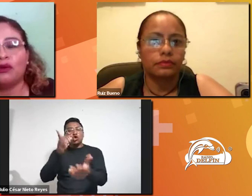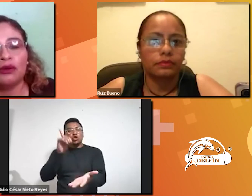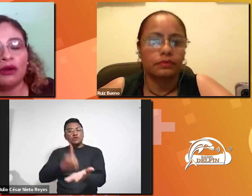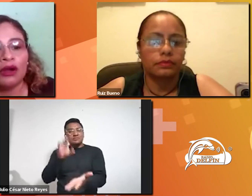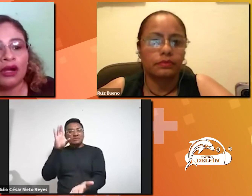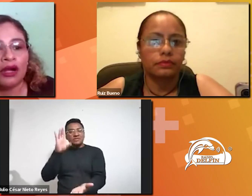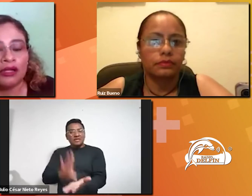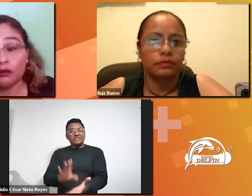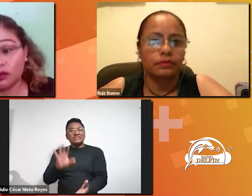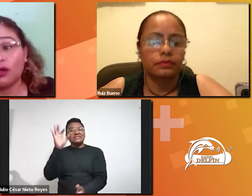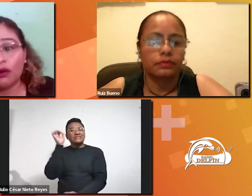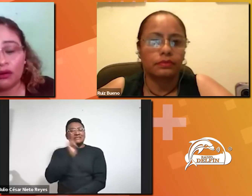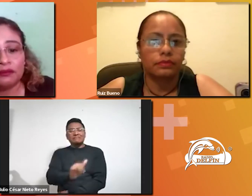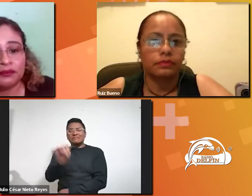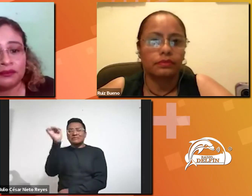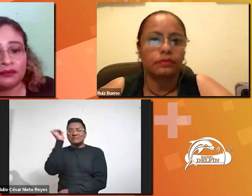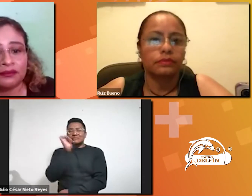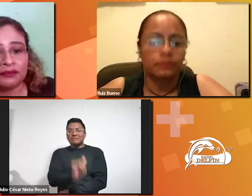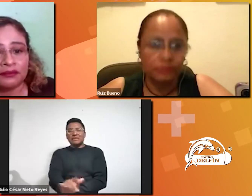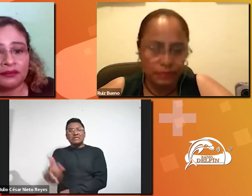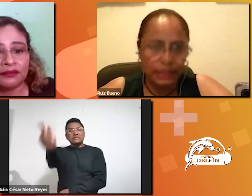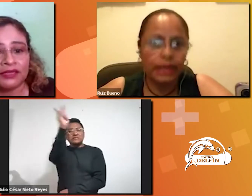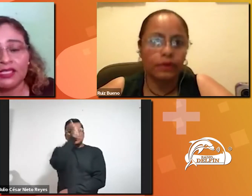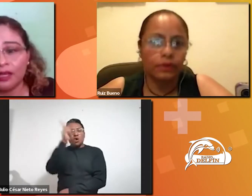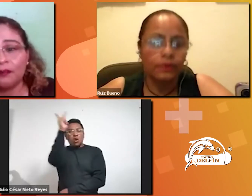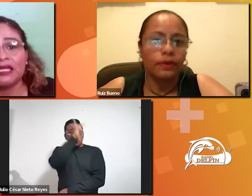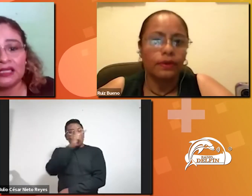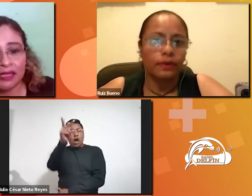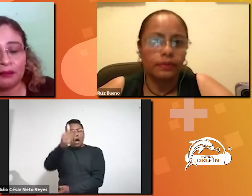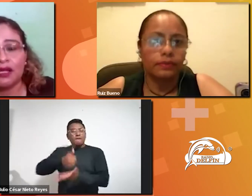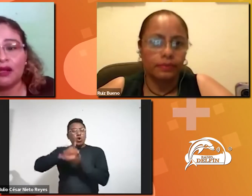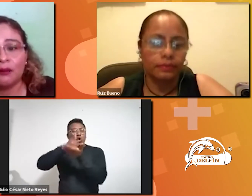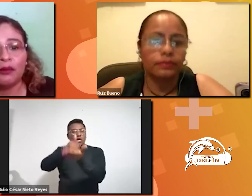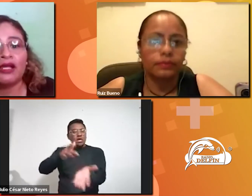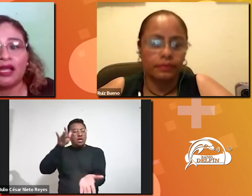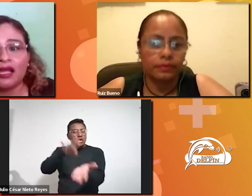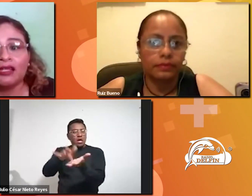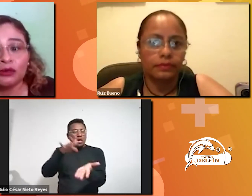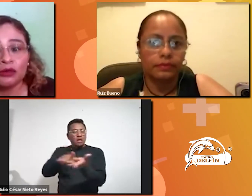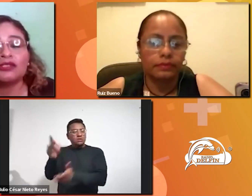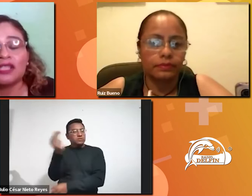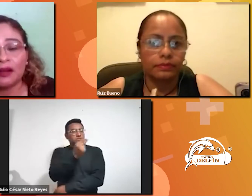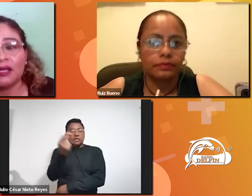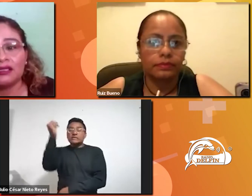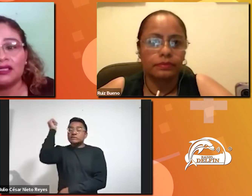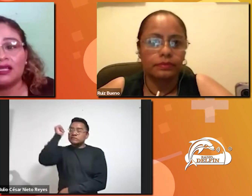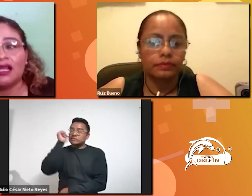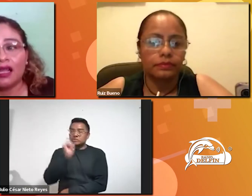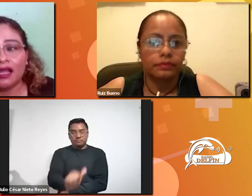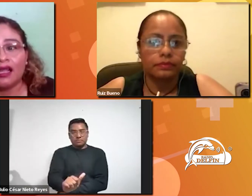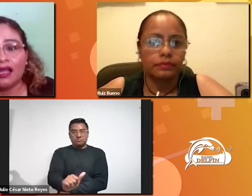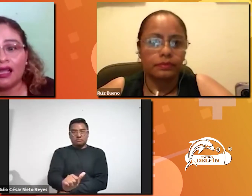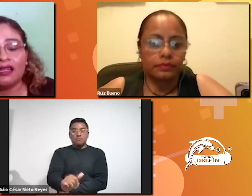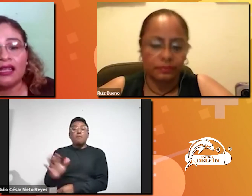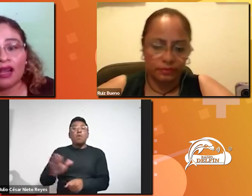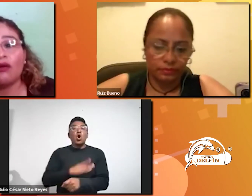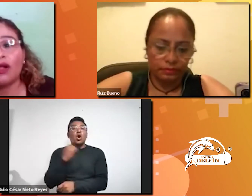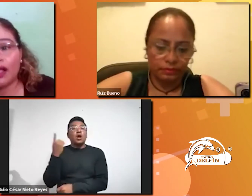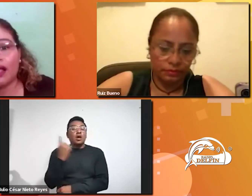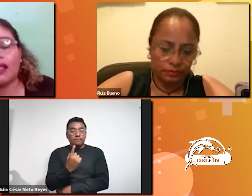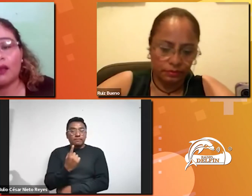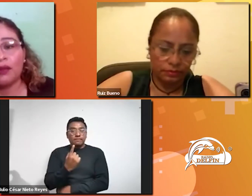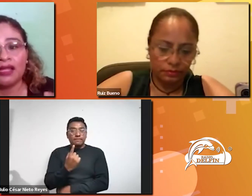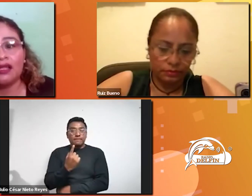en apoyo de un psicólogo. Claro. Siempre. Porque tú no sabes qué